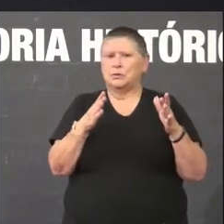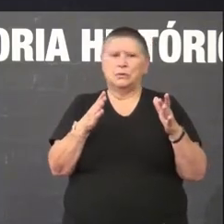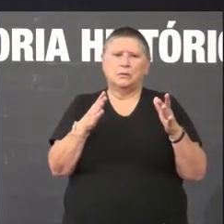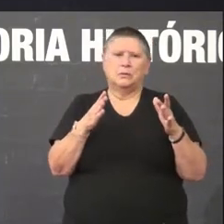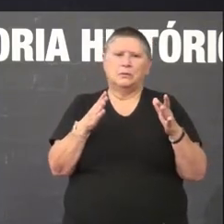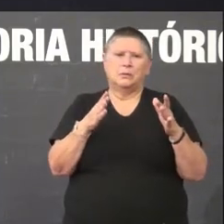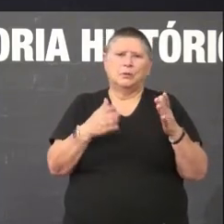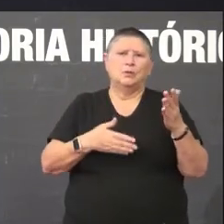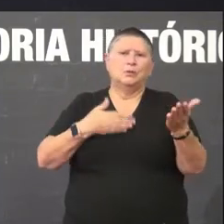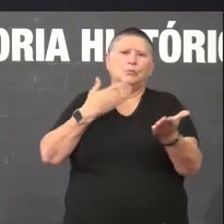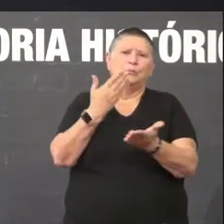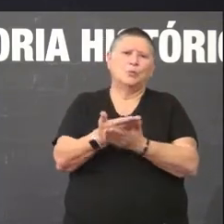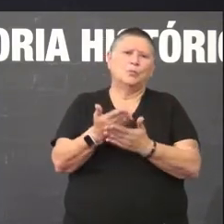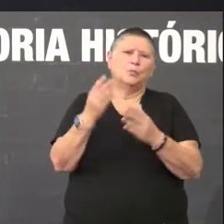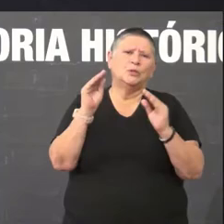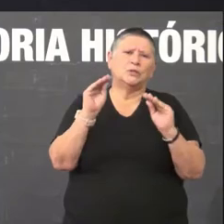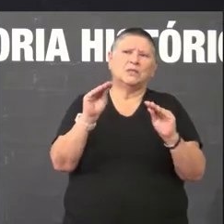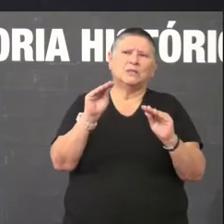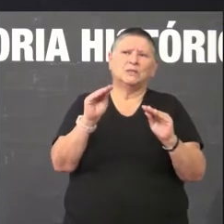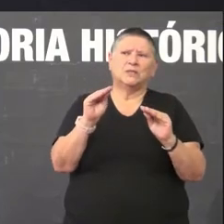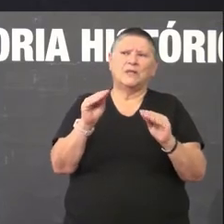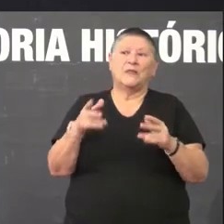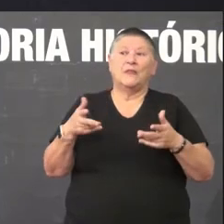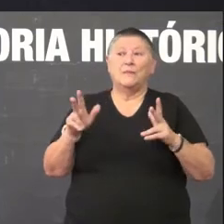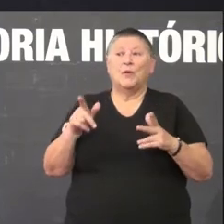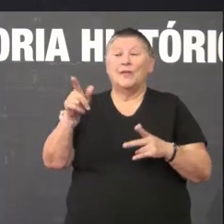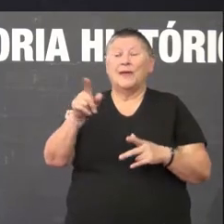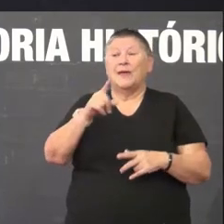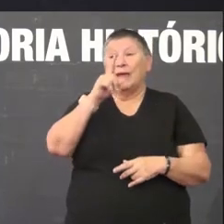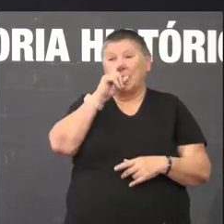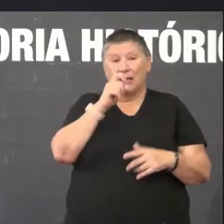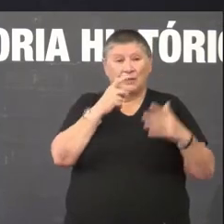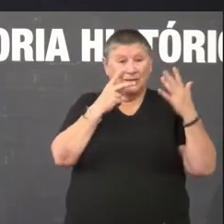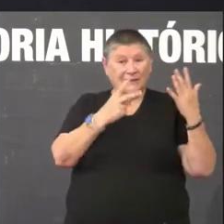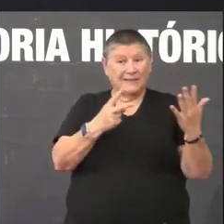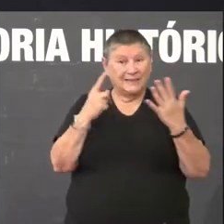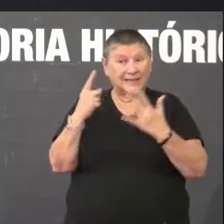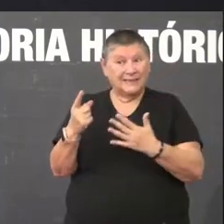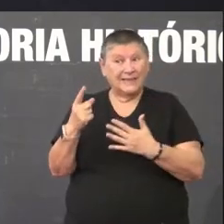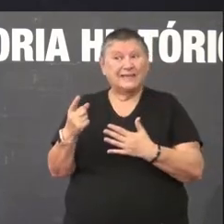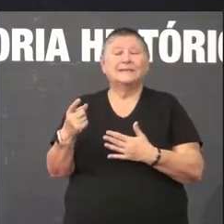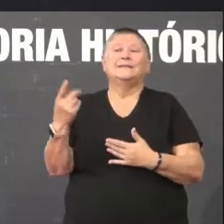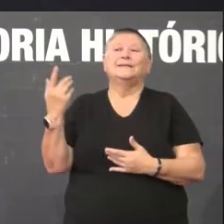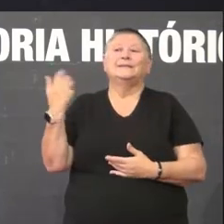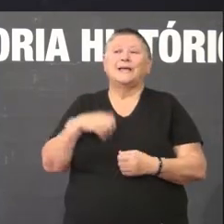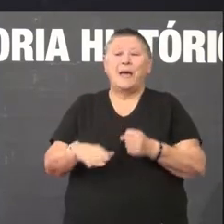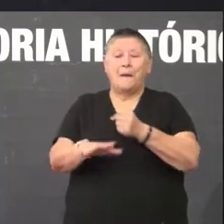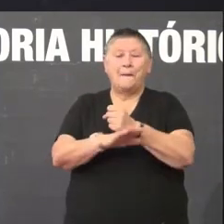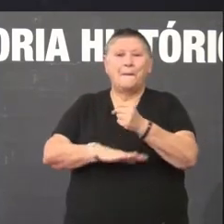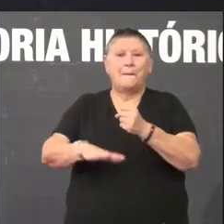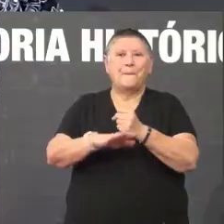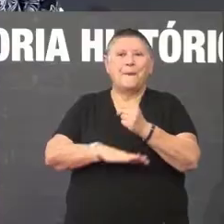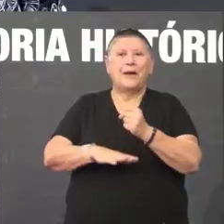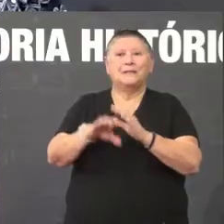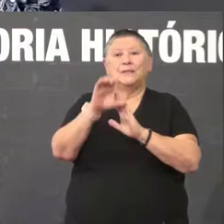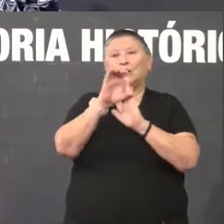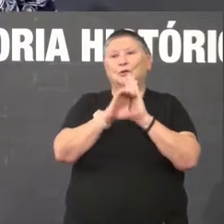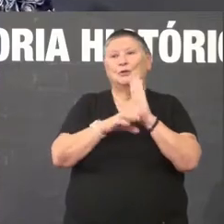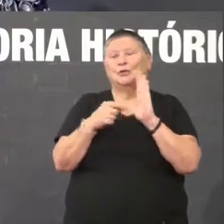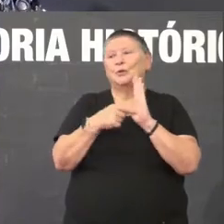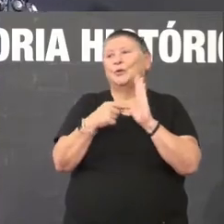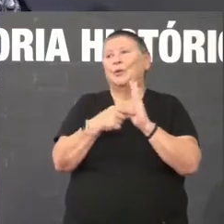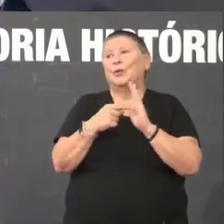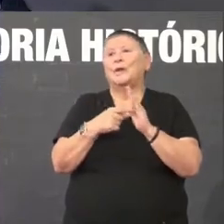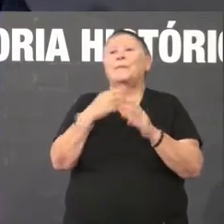súa proposta van a ser o que se crea en 1976 as bases constitucionais para un pacto federal en un